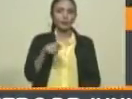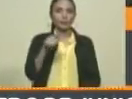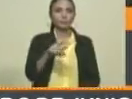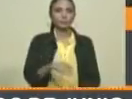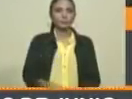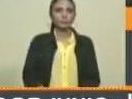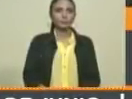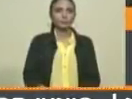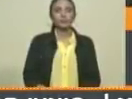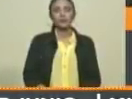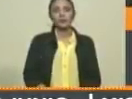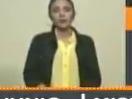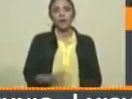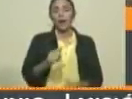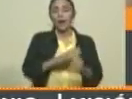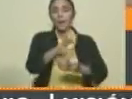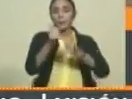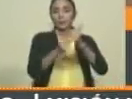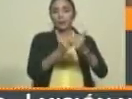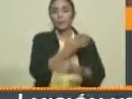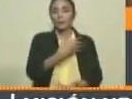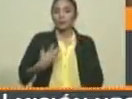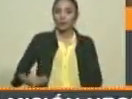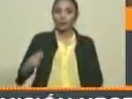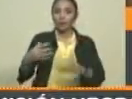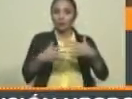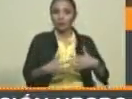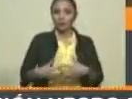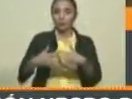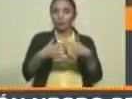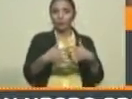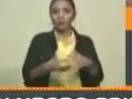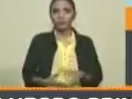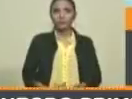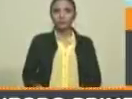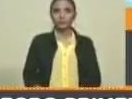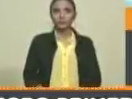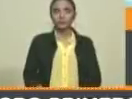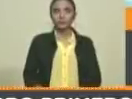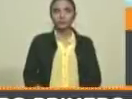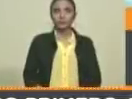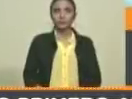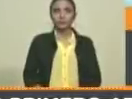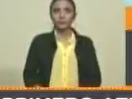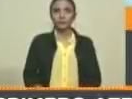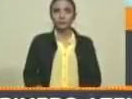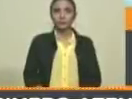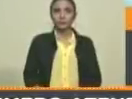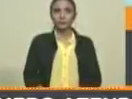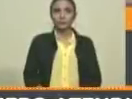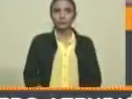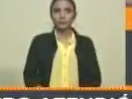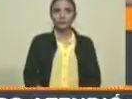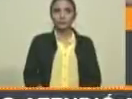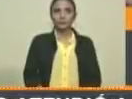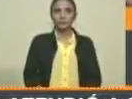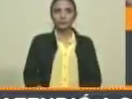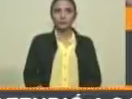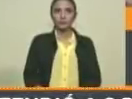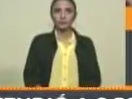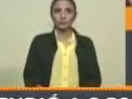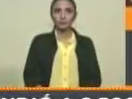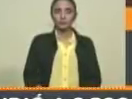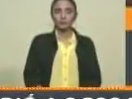señor vicepresidente de los Estados Unidos, Mike Pence. O sea que Mike Pence es como ya el presidente en Estados Unidos. Prácticamente habló de... Asumió